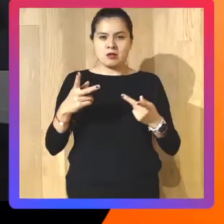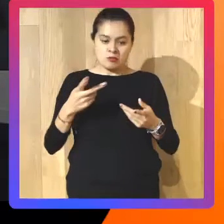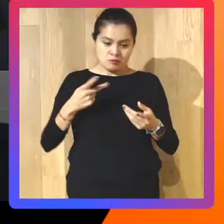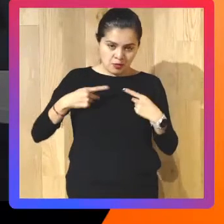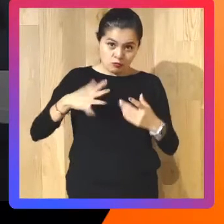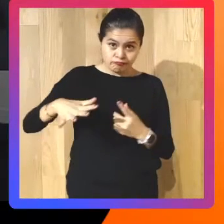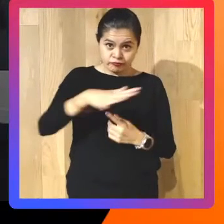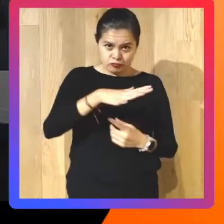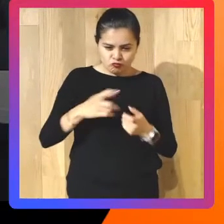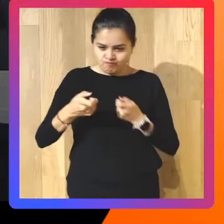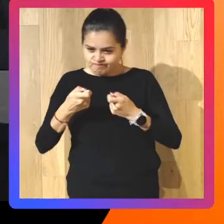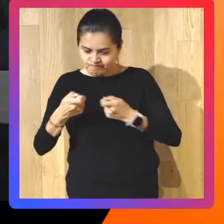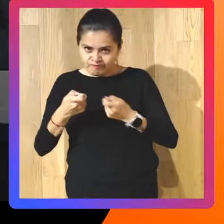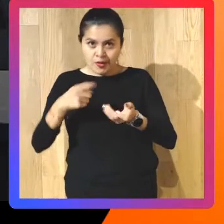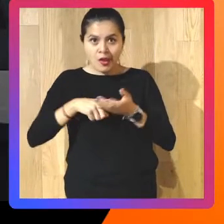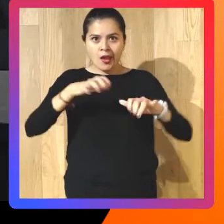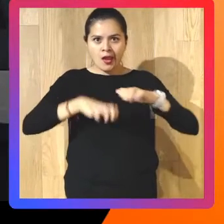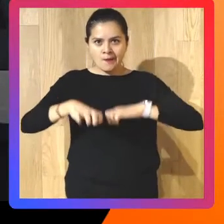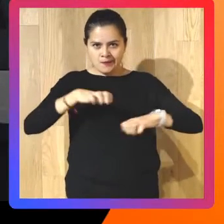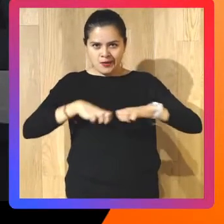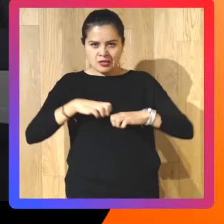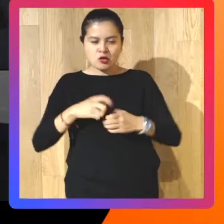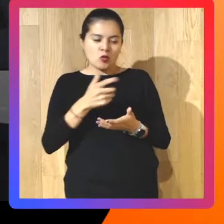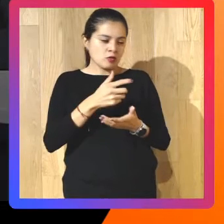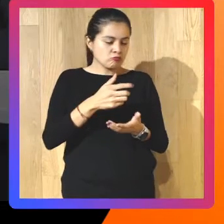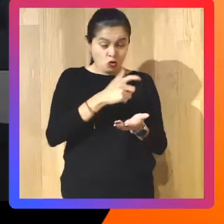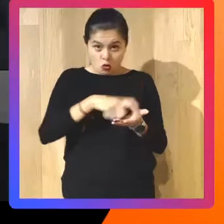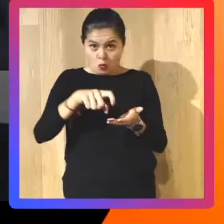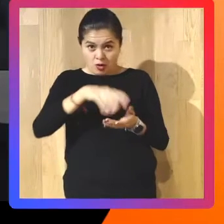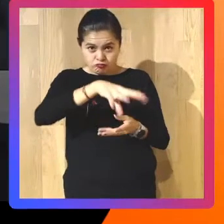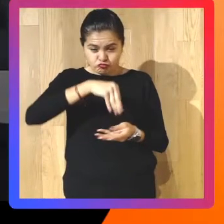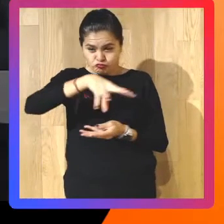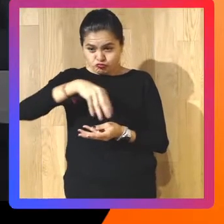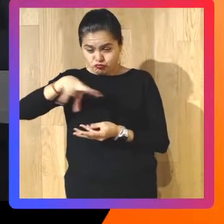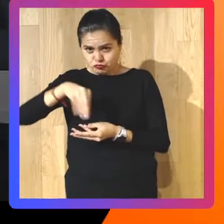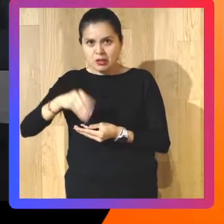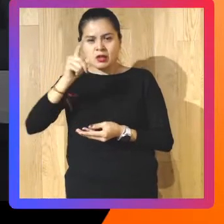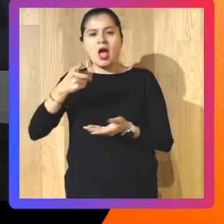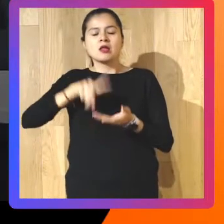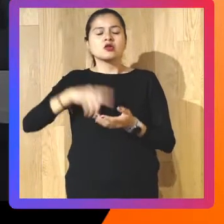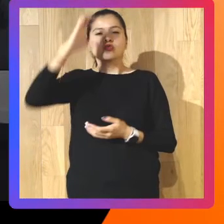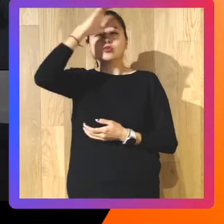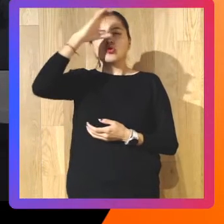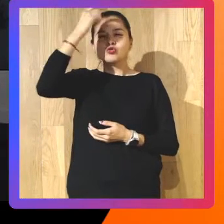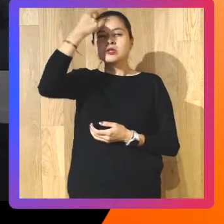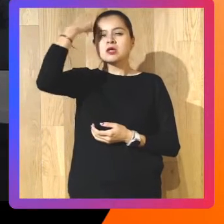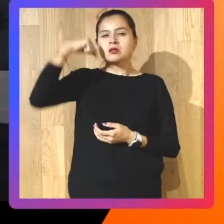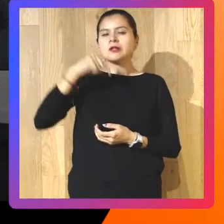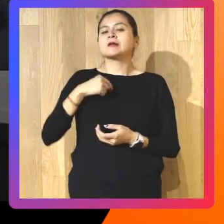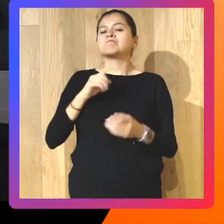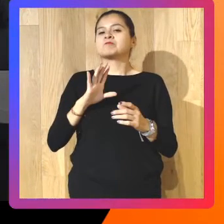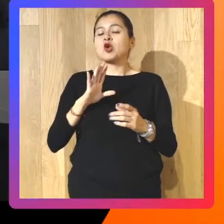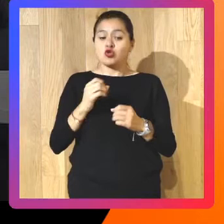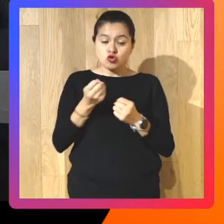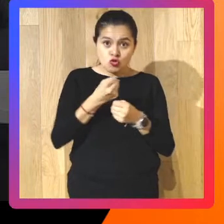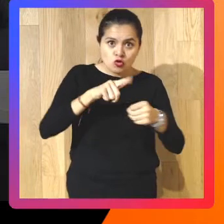una empresa donde ser parte integral de las decisiones empresariales, esto significa ser consciente del impacto social y